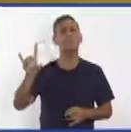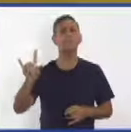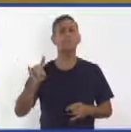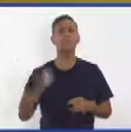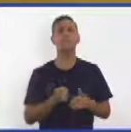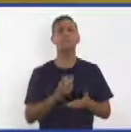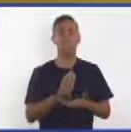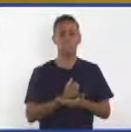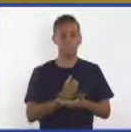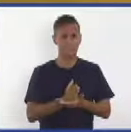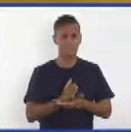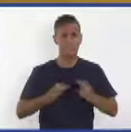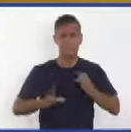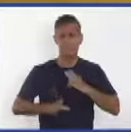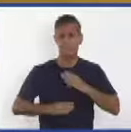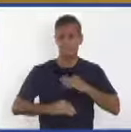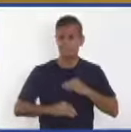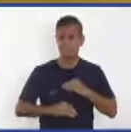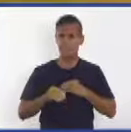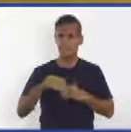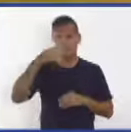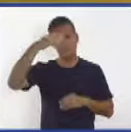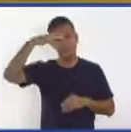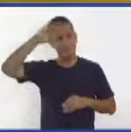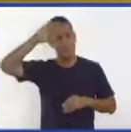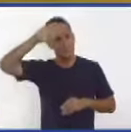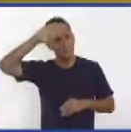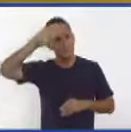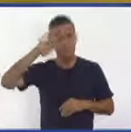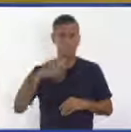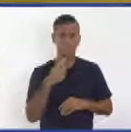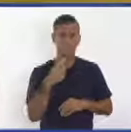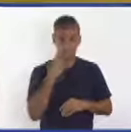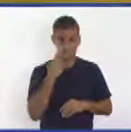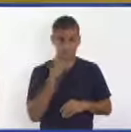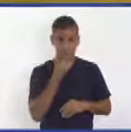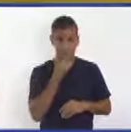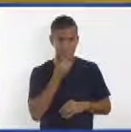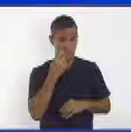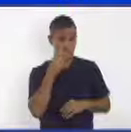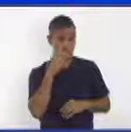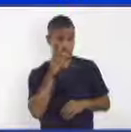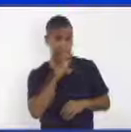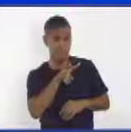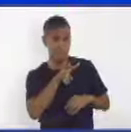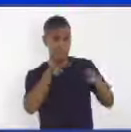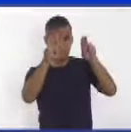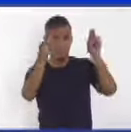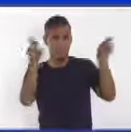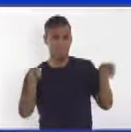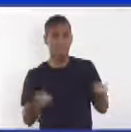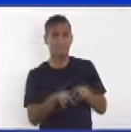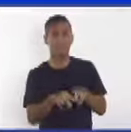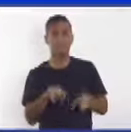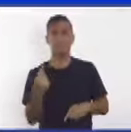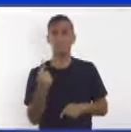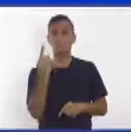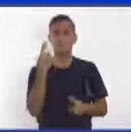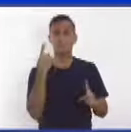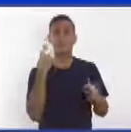pedagógicas del país como ustedes pueden ver en pantalla este va a ser el primero de tres encuentros